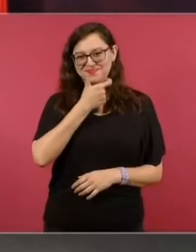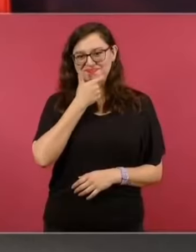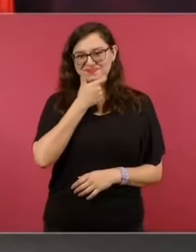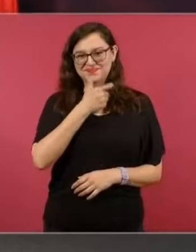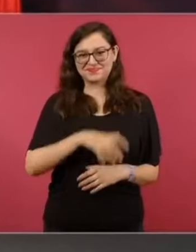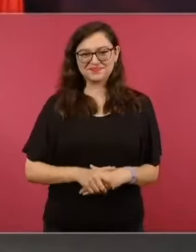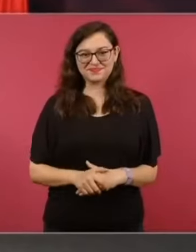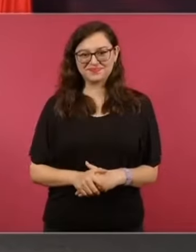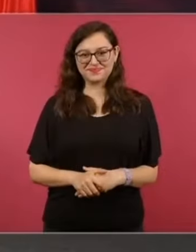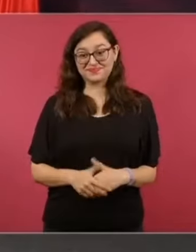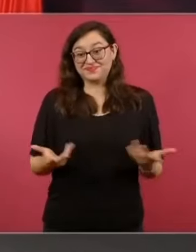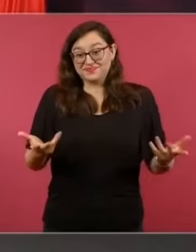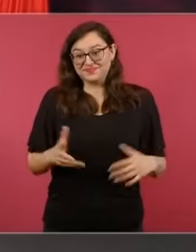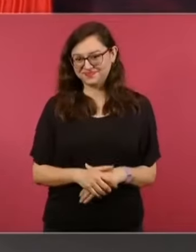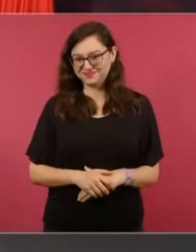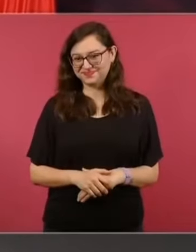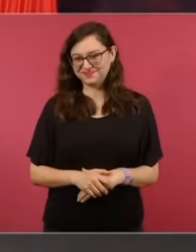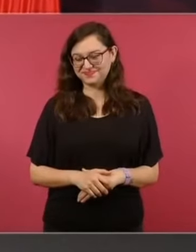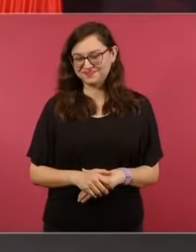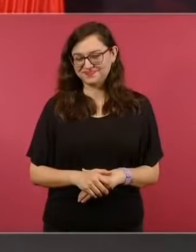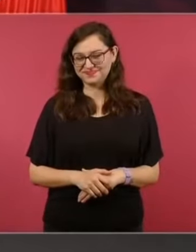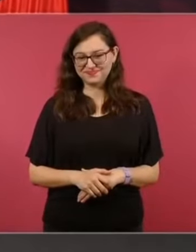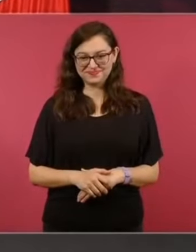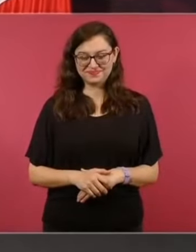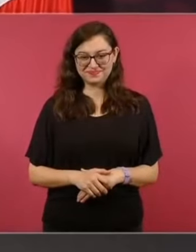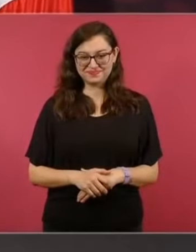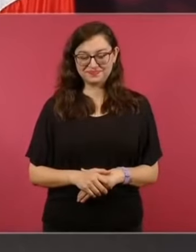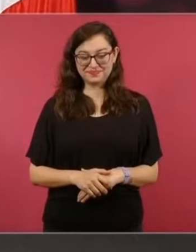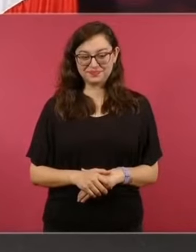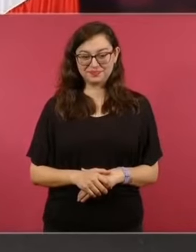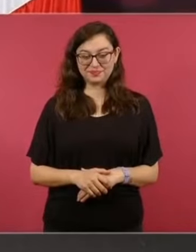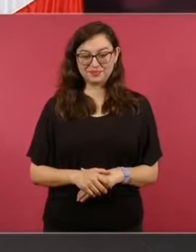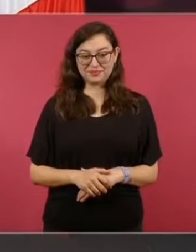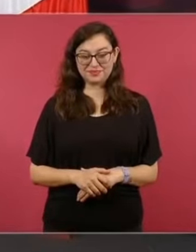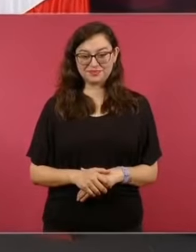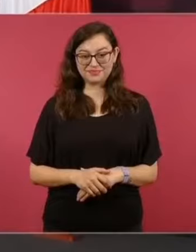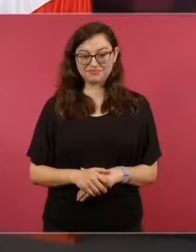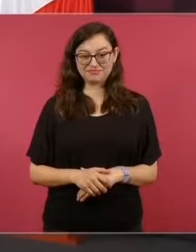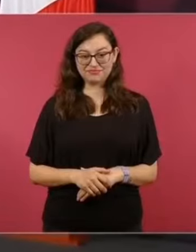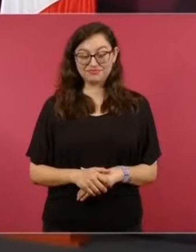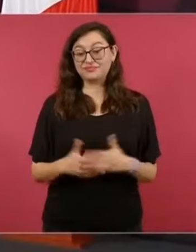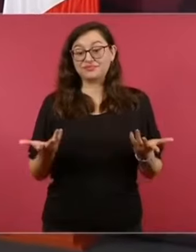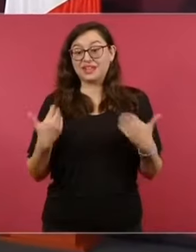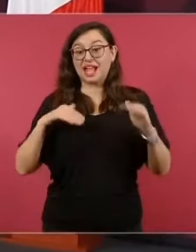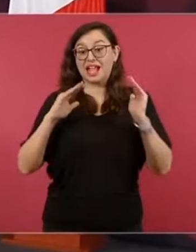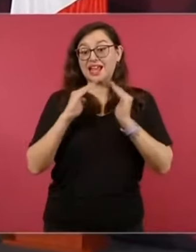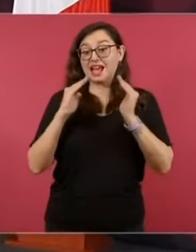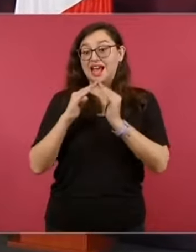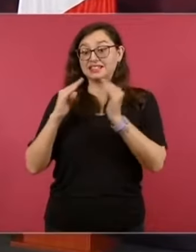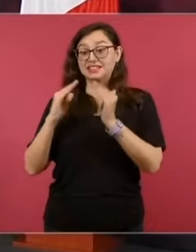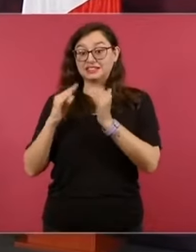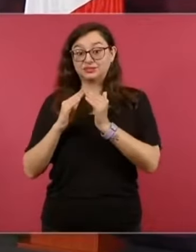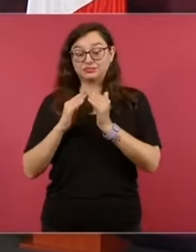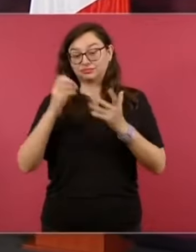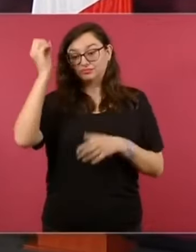pendiente pues ya se imaginan Este nosotros tenemos una pluralidad en la casa como todas las familias